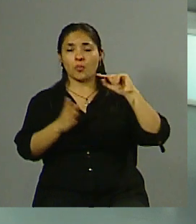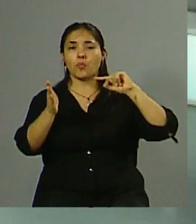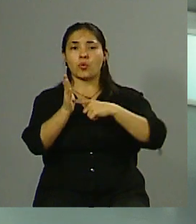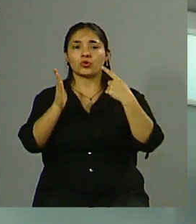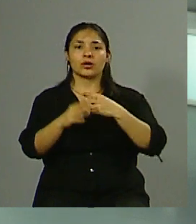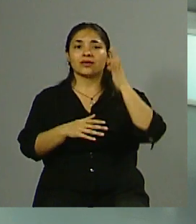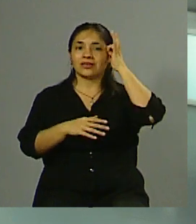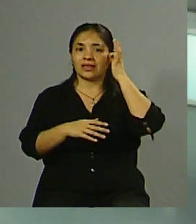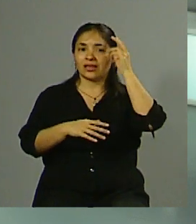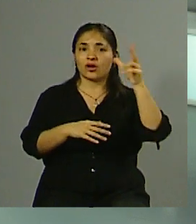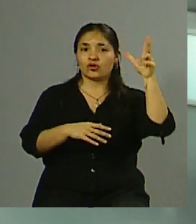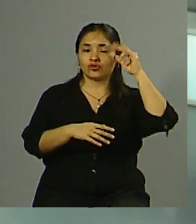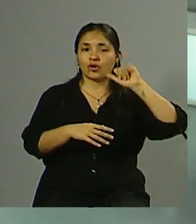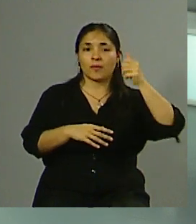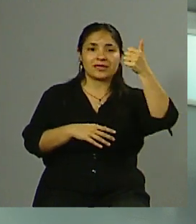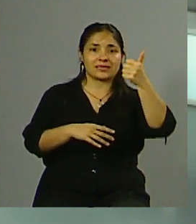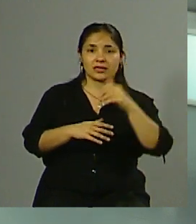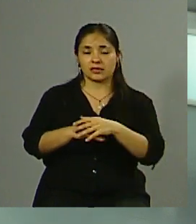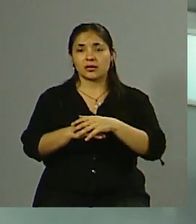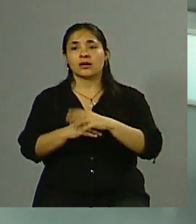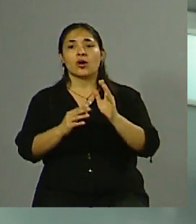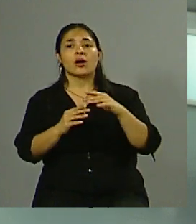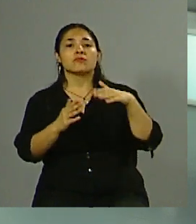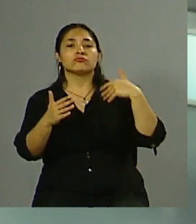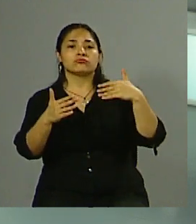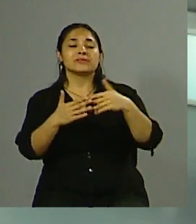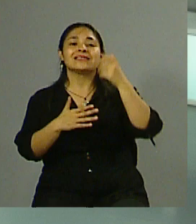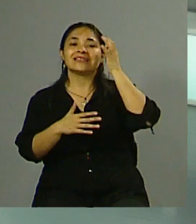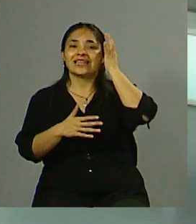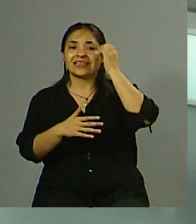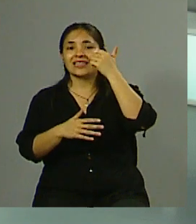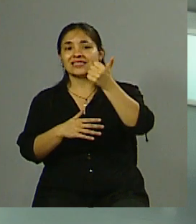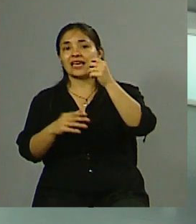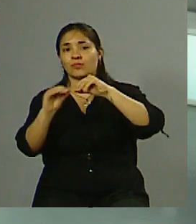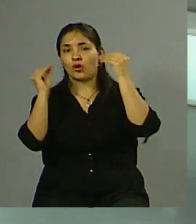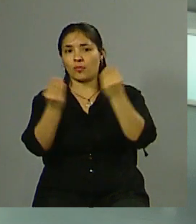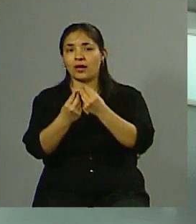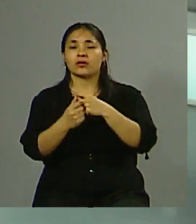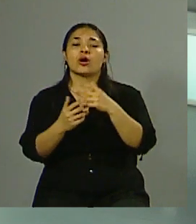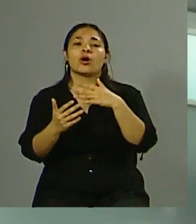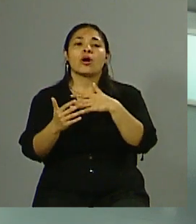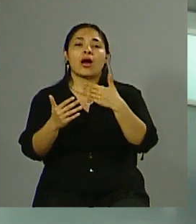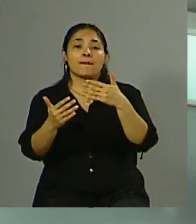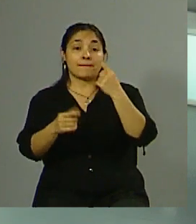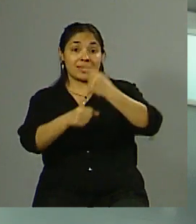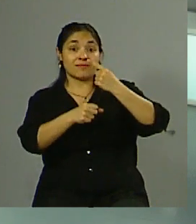de 38,6 puntos, 36,5 en promedio, contra 42 que tuvo el